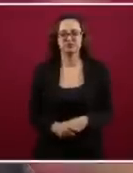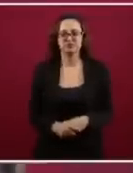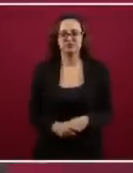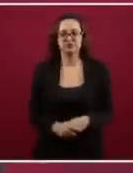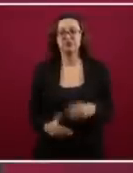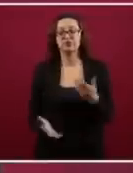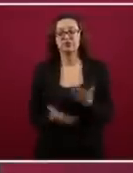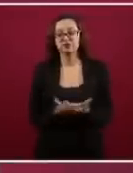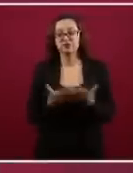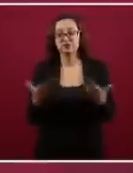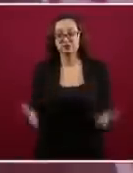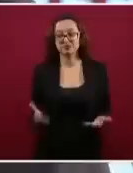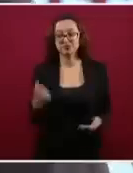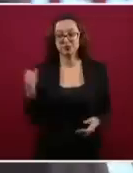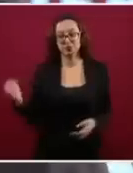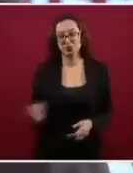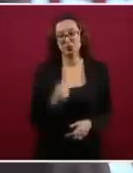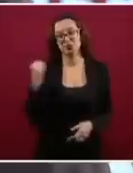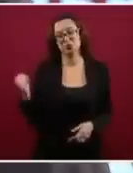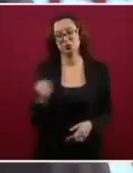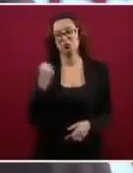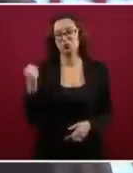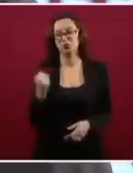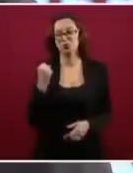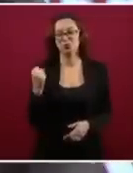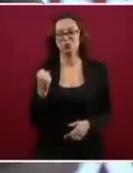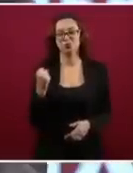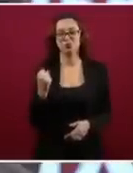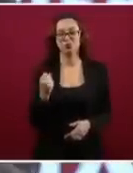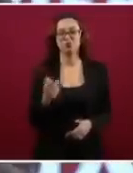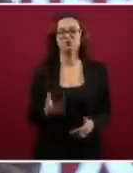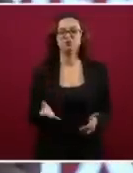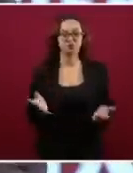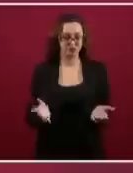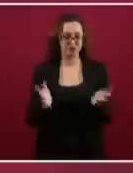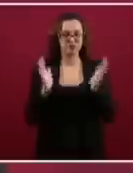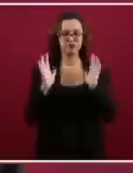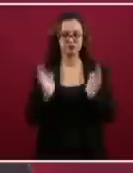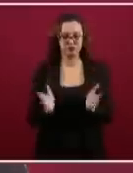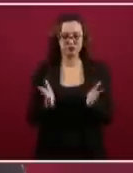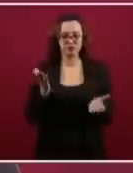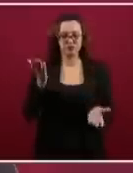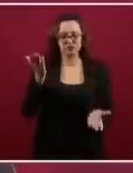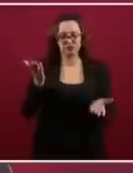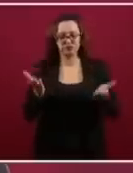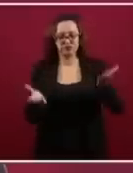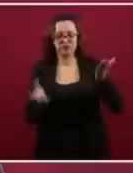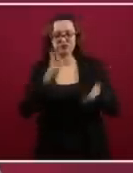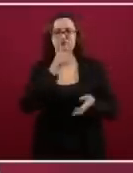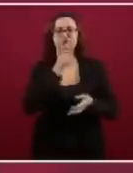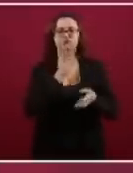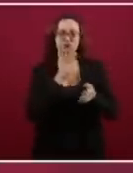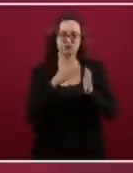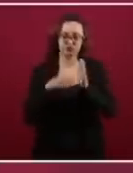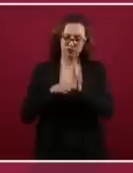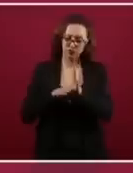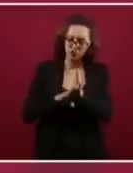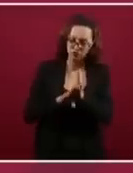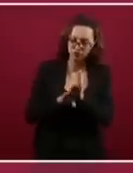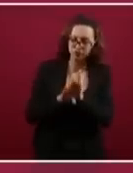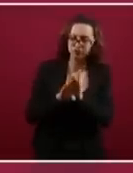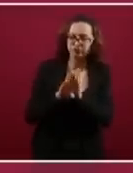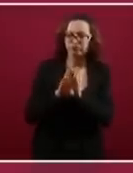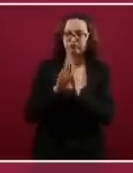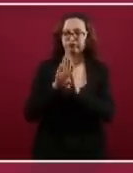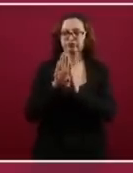Y ahora, afortunadamente, ya se estabilizó la producción de petróleo, que